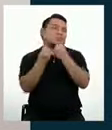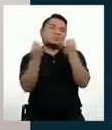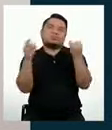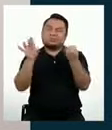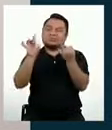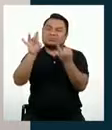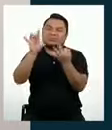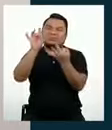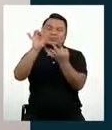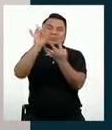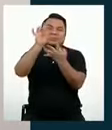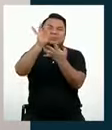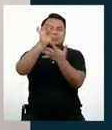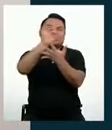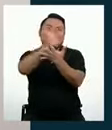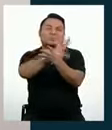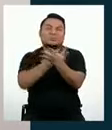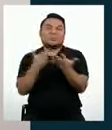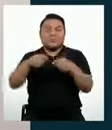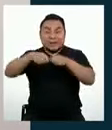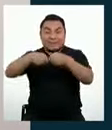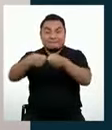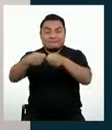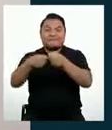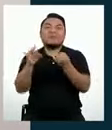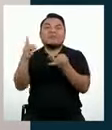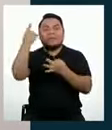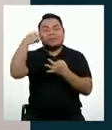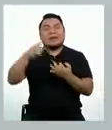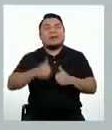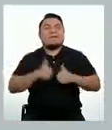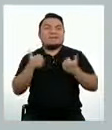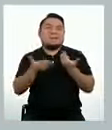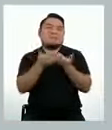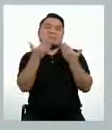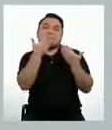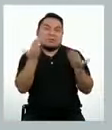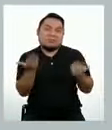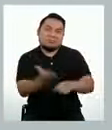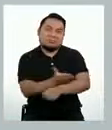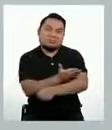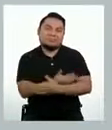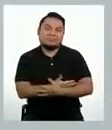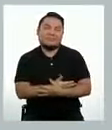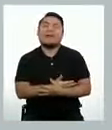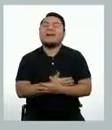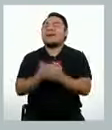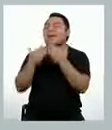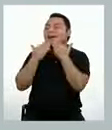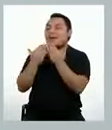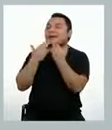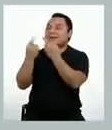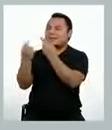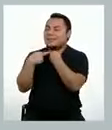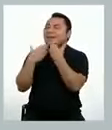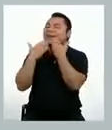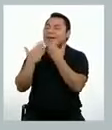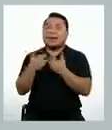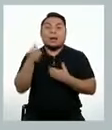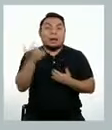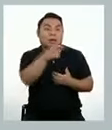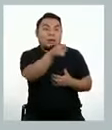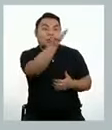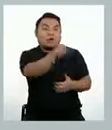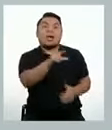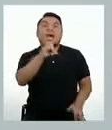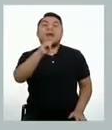decir, se inventó el plástico para facilitarnos la vida. Muchas gracias por su respuesta. Ahora nos escribe